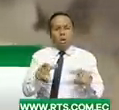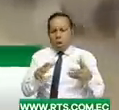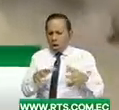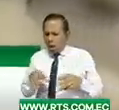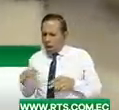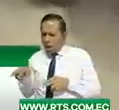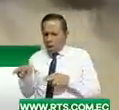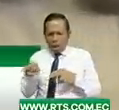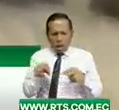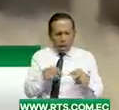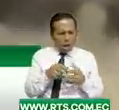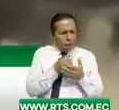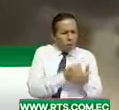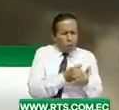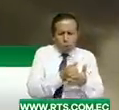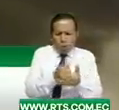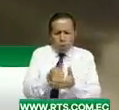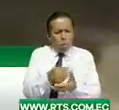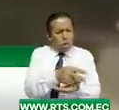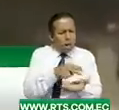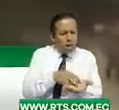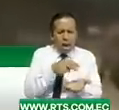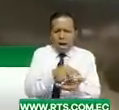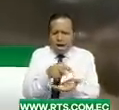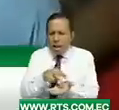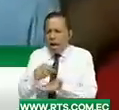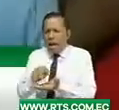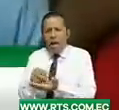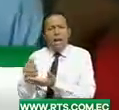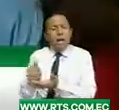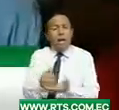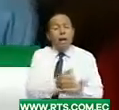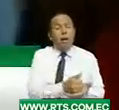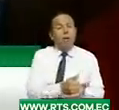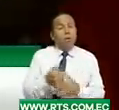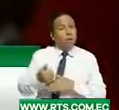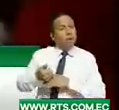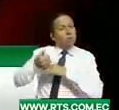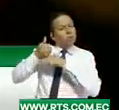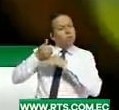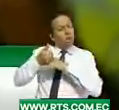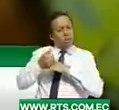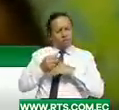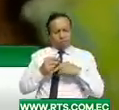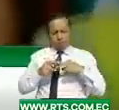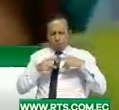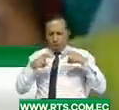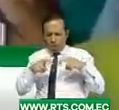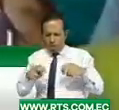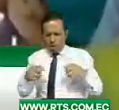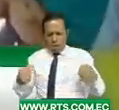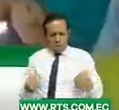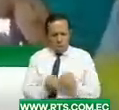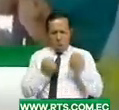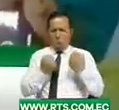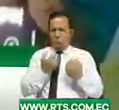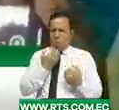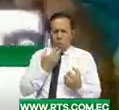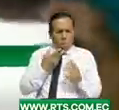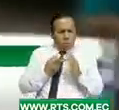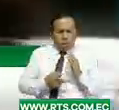quienes quedaron atrapados. Las autoridades investigan qué provocó esta terrible tragedia.